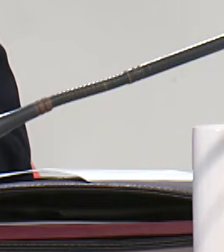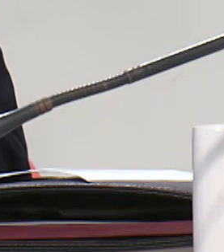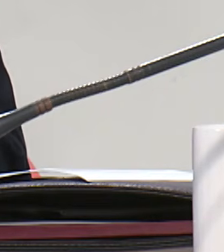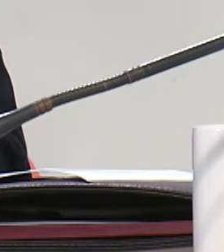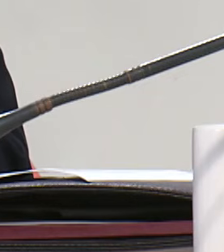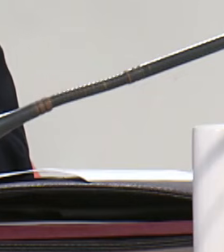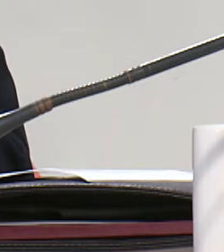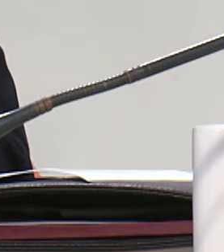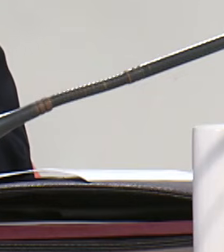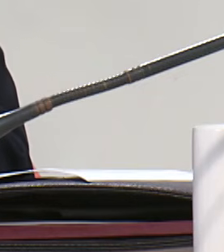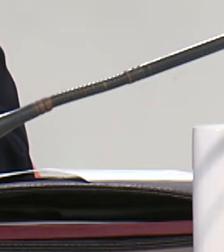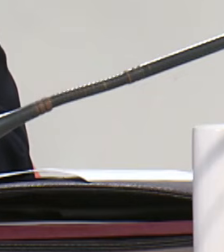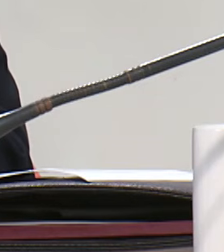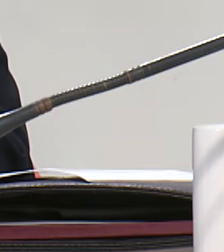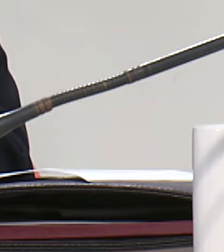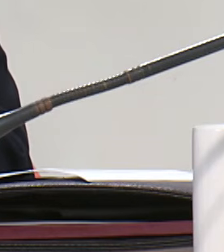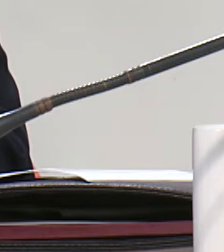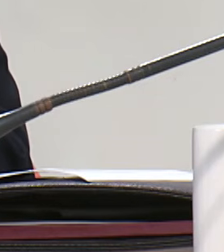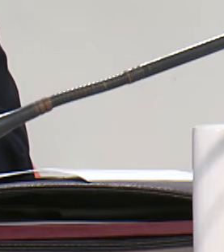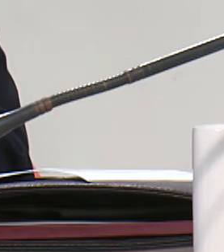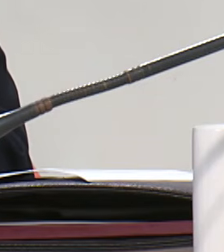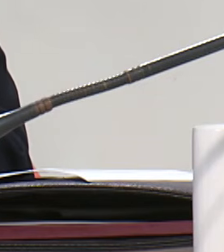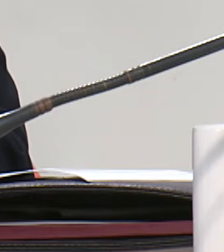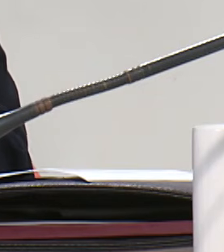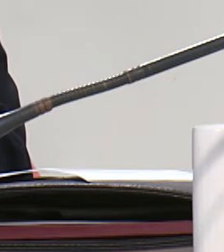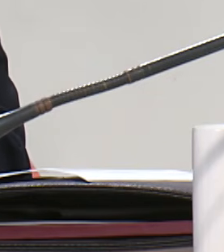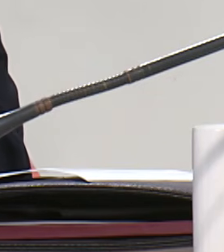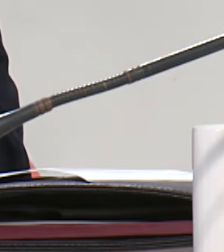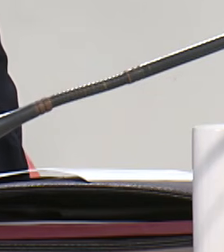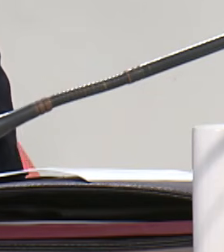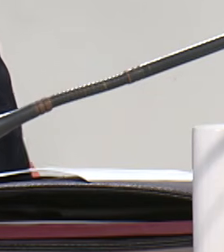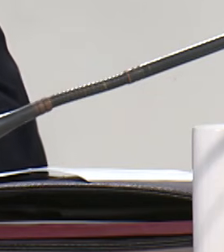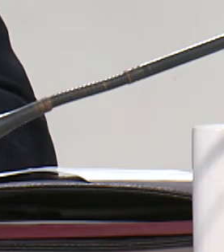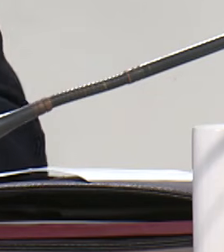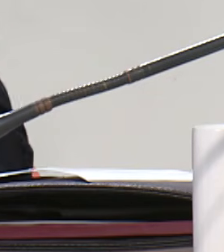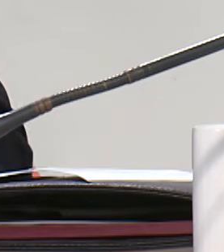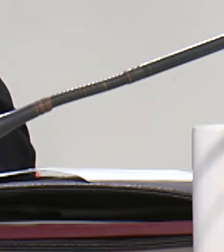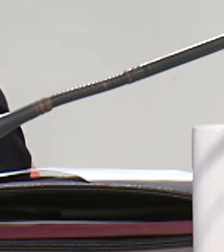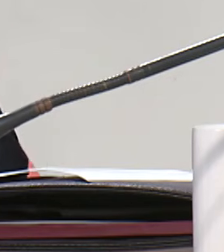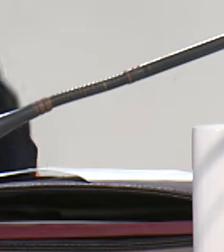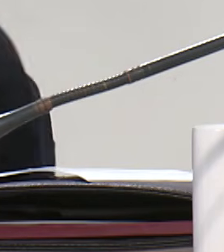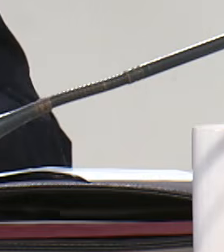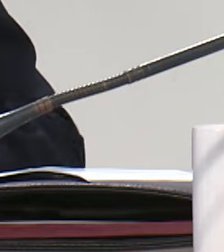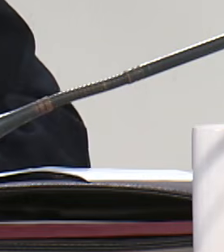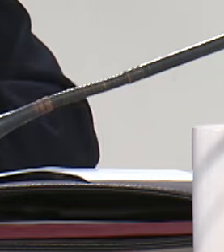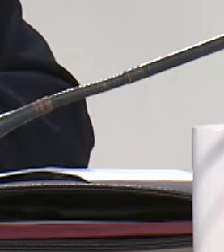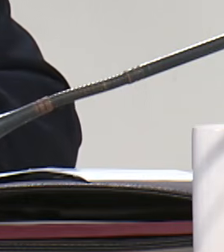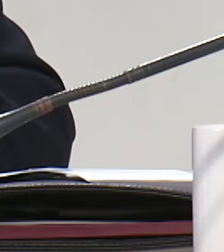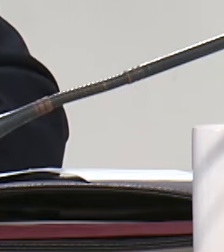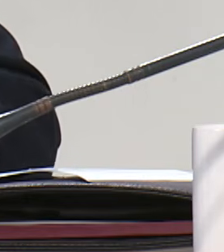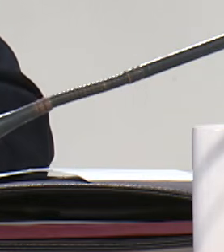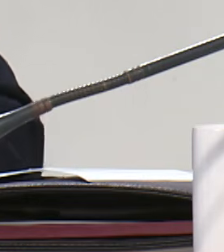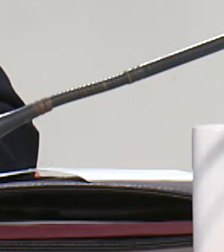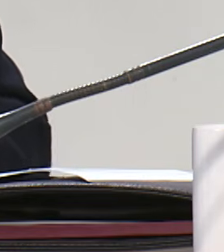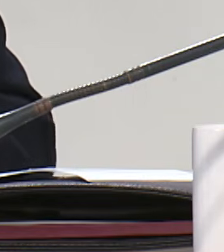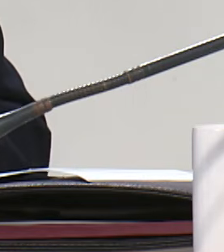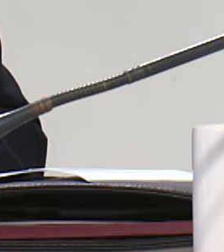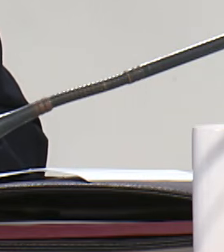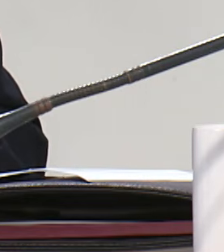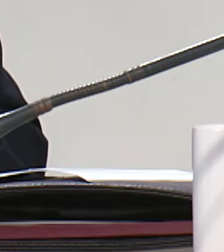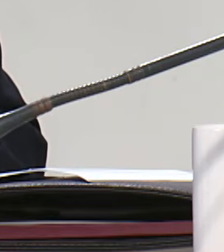industrial, y de eso estaremos hablando en esta mesa redonda con su gobernador. Pero les propongo ver, antes de hablar con el gobernador